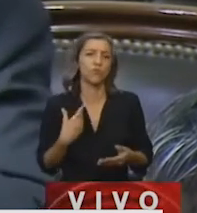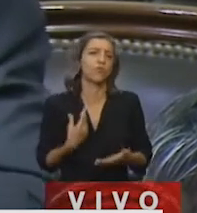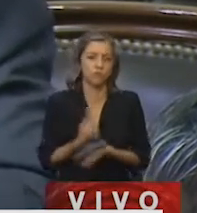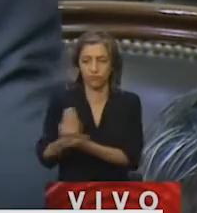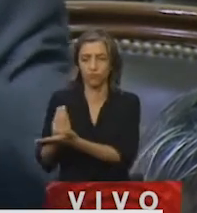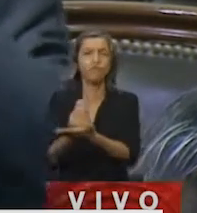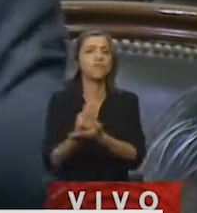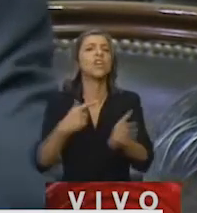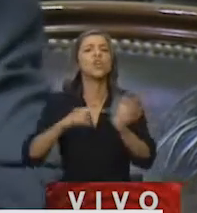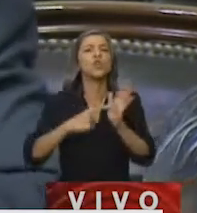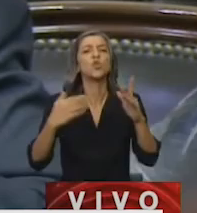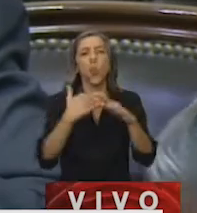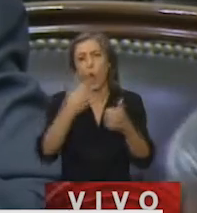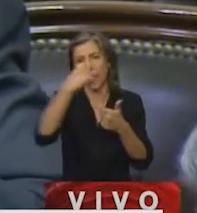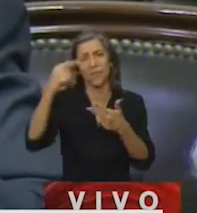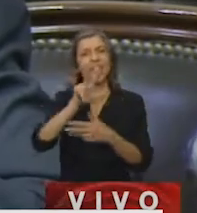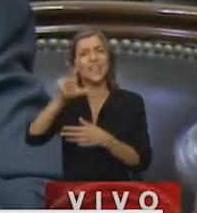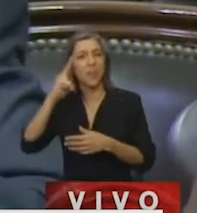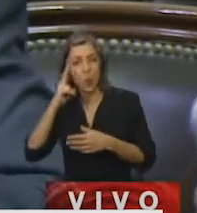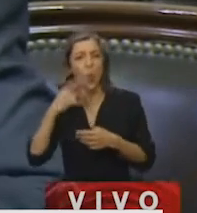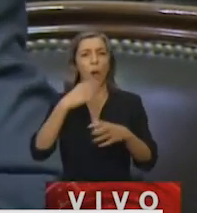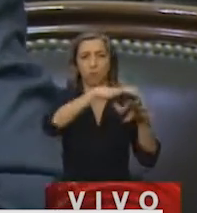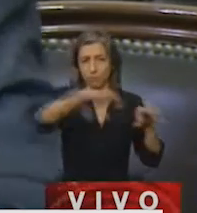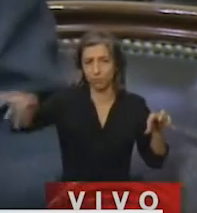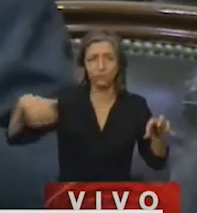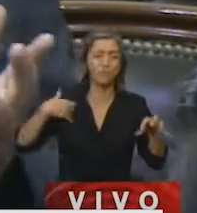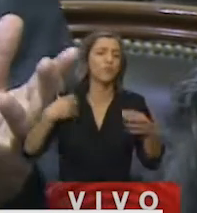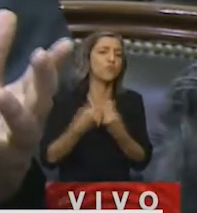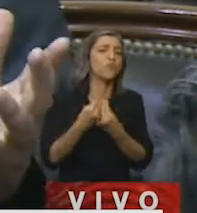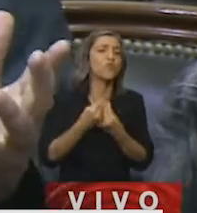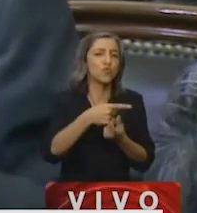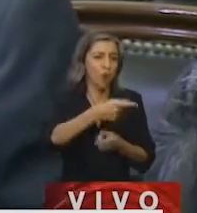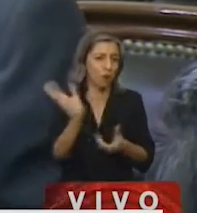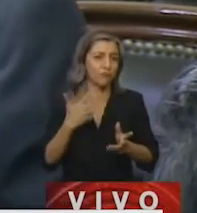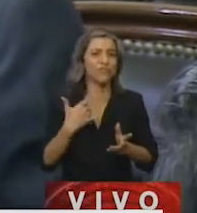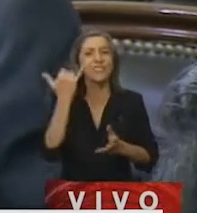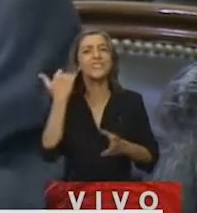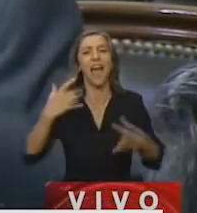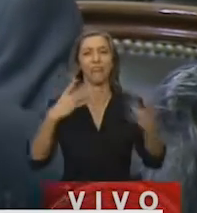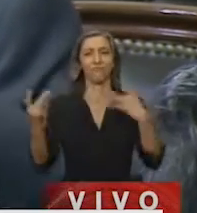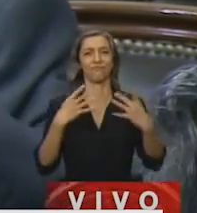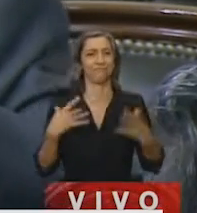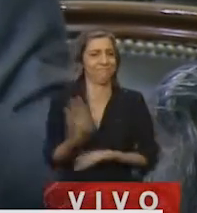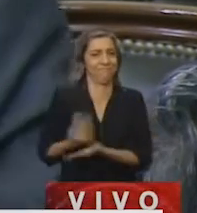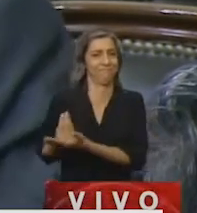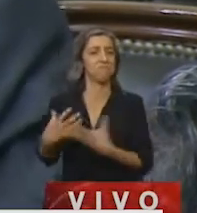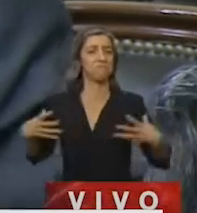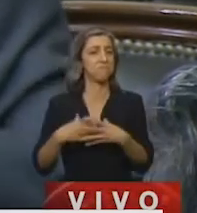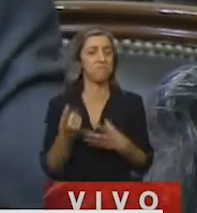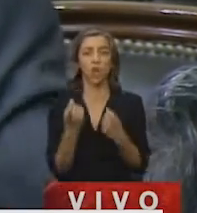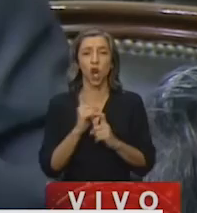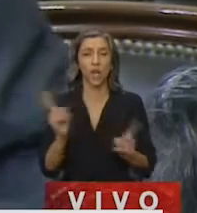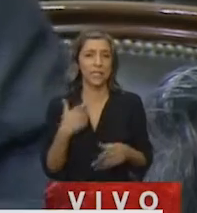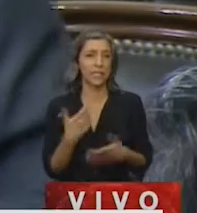representatividad en las 39 ciudades, en los 33 comisiones de fomento. En realidad no necesitaríamos desde ese espacio tener que modificar cosas